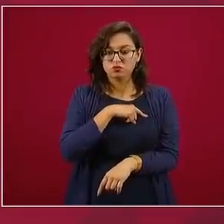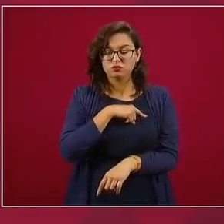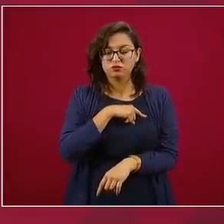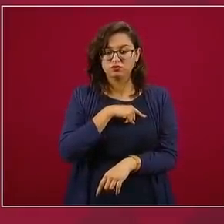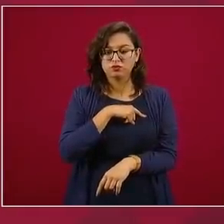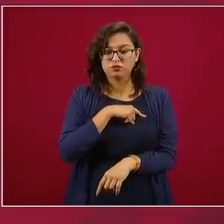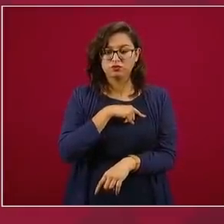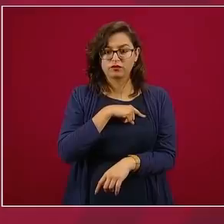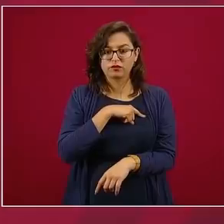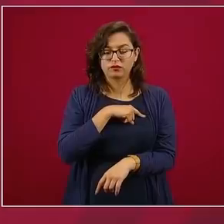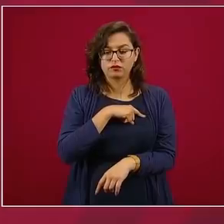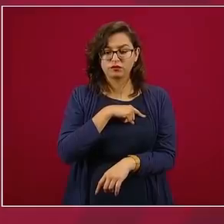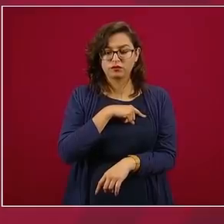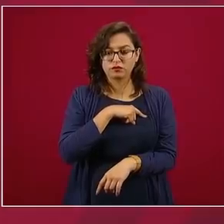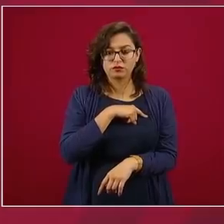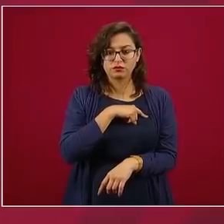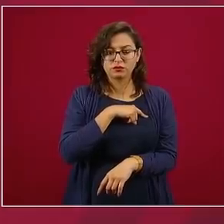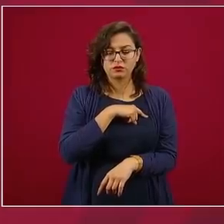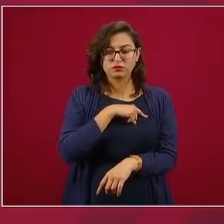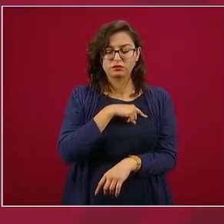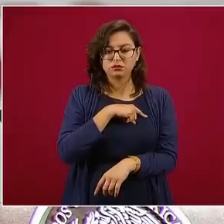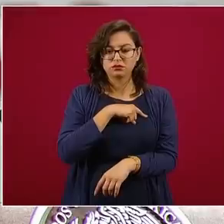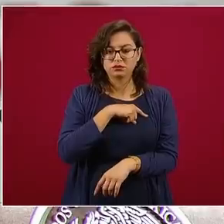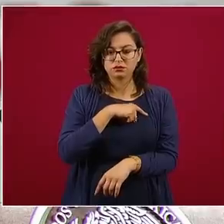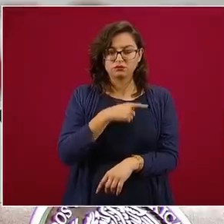y también para